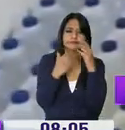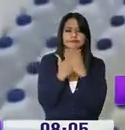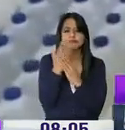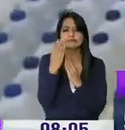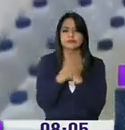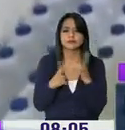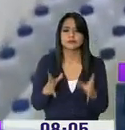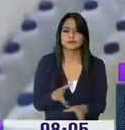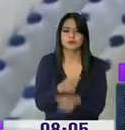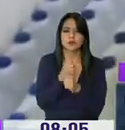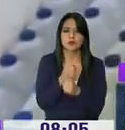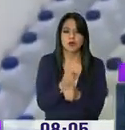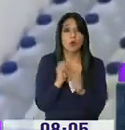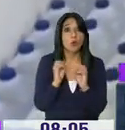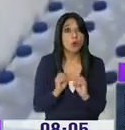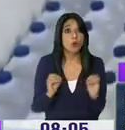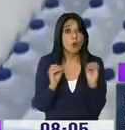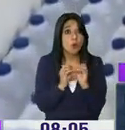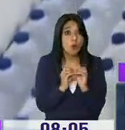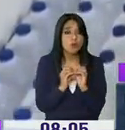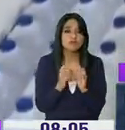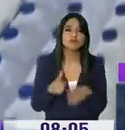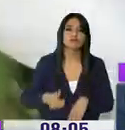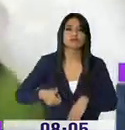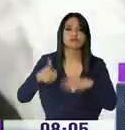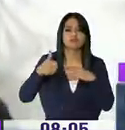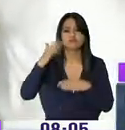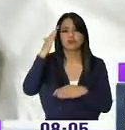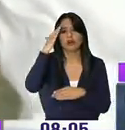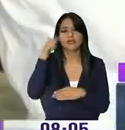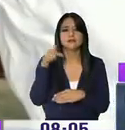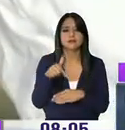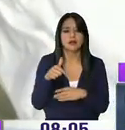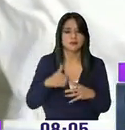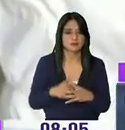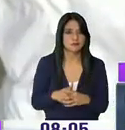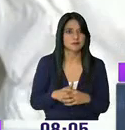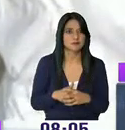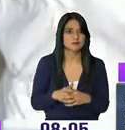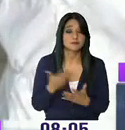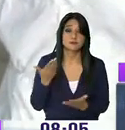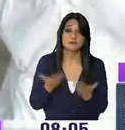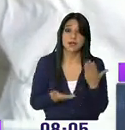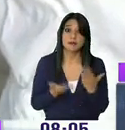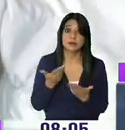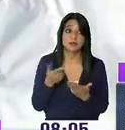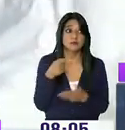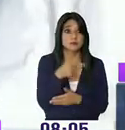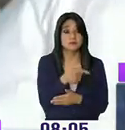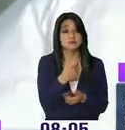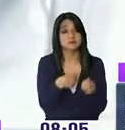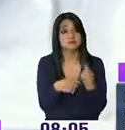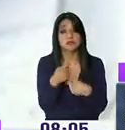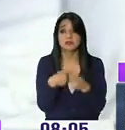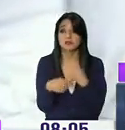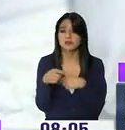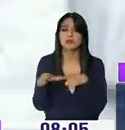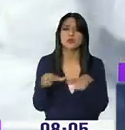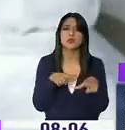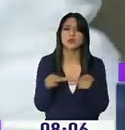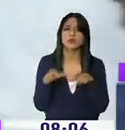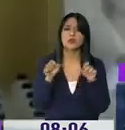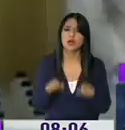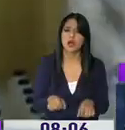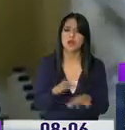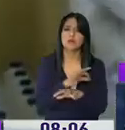tiempo herramientas útiles para agentes de la policía, que en base a los anuncios pueden llegar a los sitios donde ofertan dichos artículos de